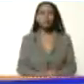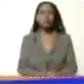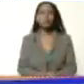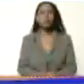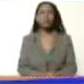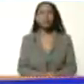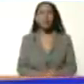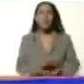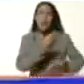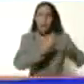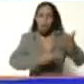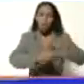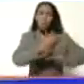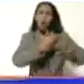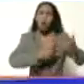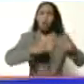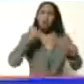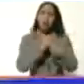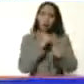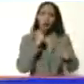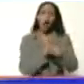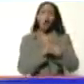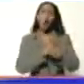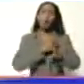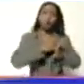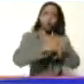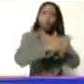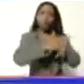de las relaciones de trabajo, de cooperación,